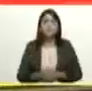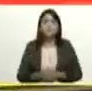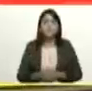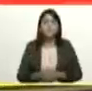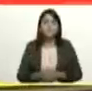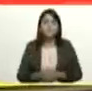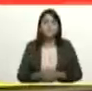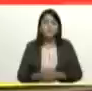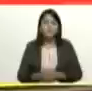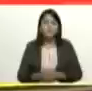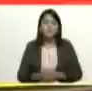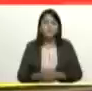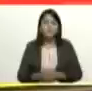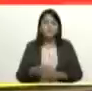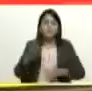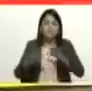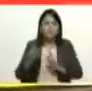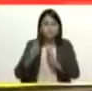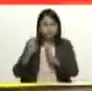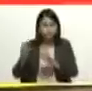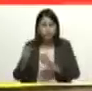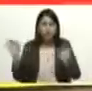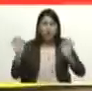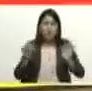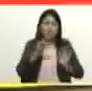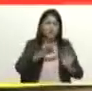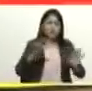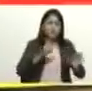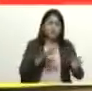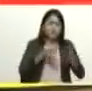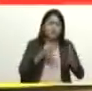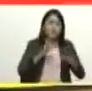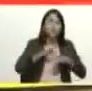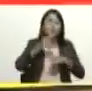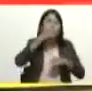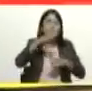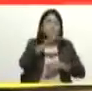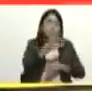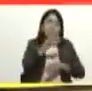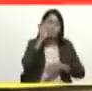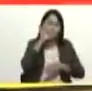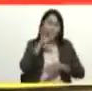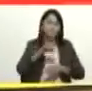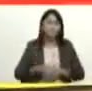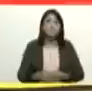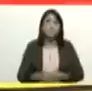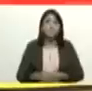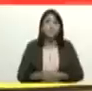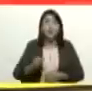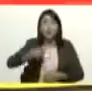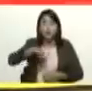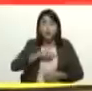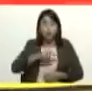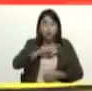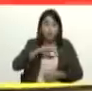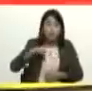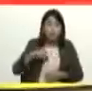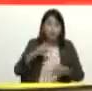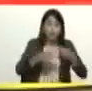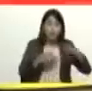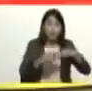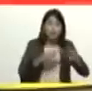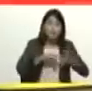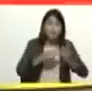sido electos por el pueblo. Ser parte de esta revolución es un